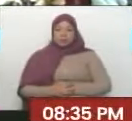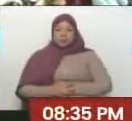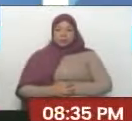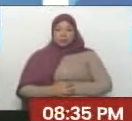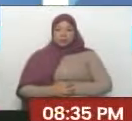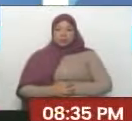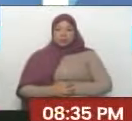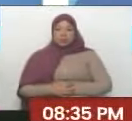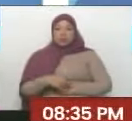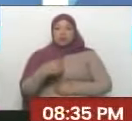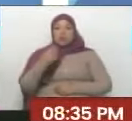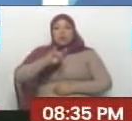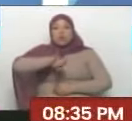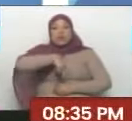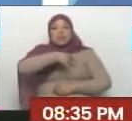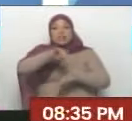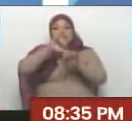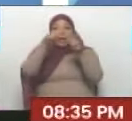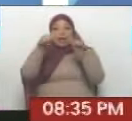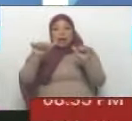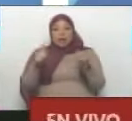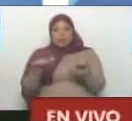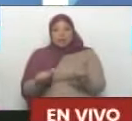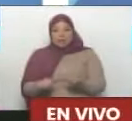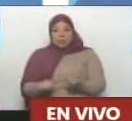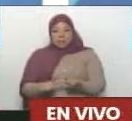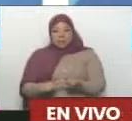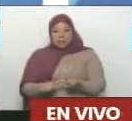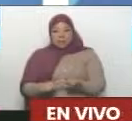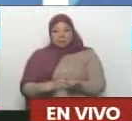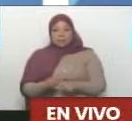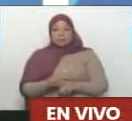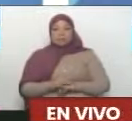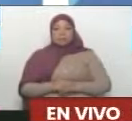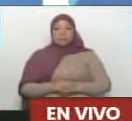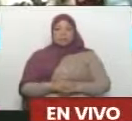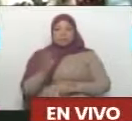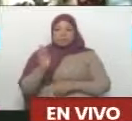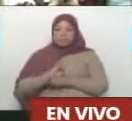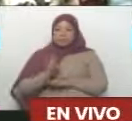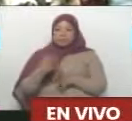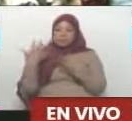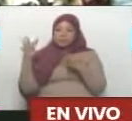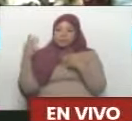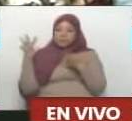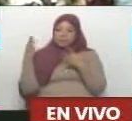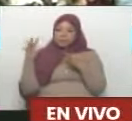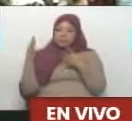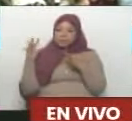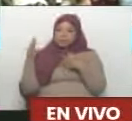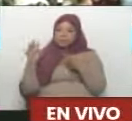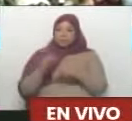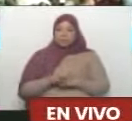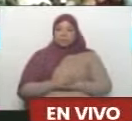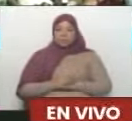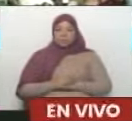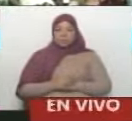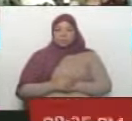¿Ah? UNEARTE, Universidad Nacional Experimental. De inmediato. ¿Ah?